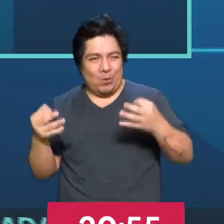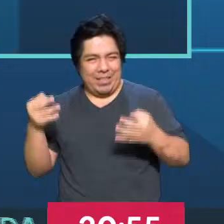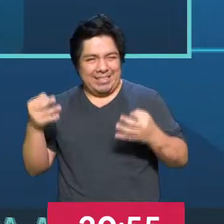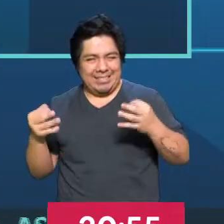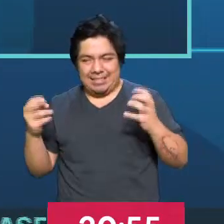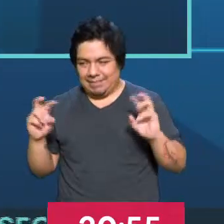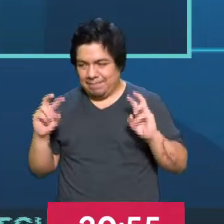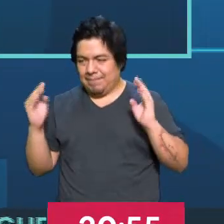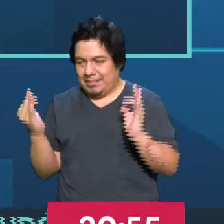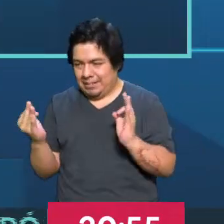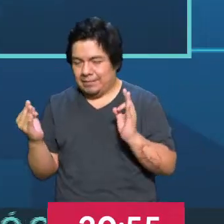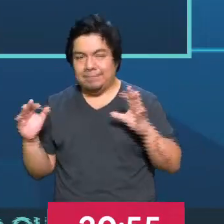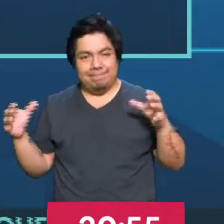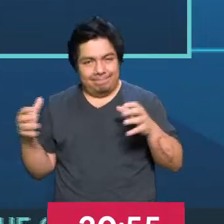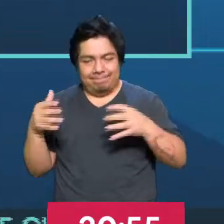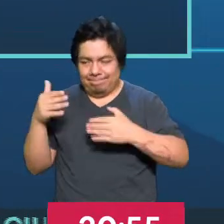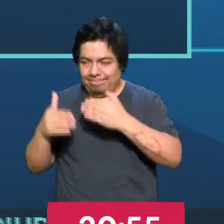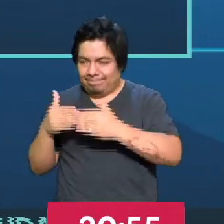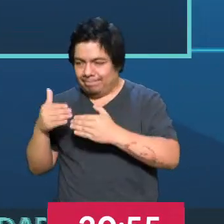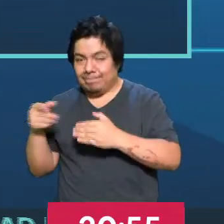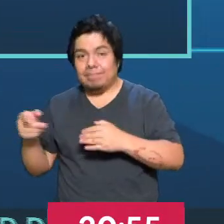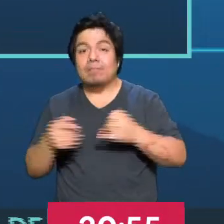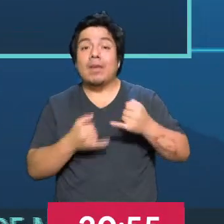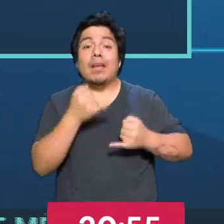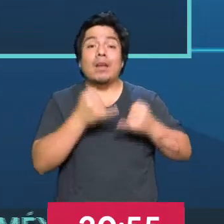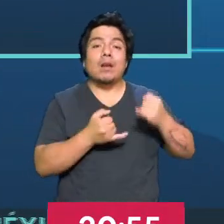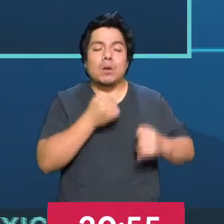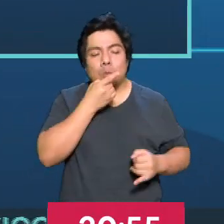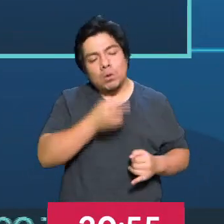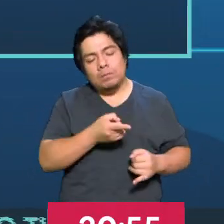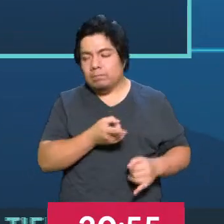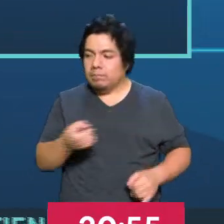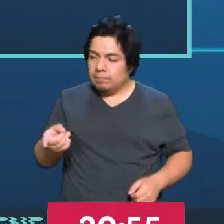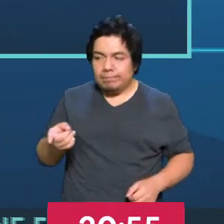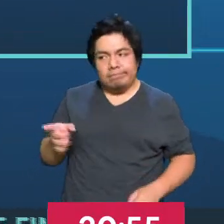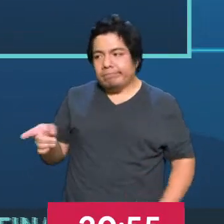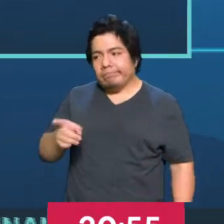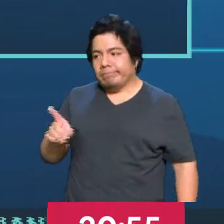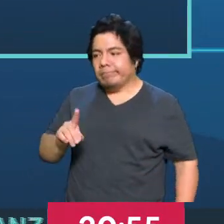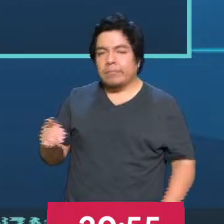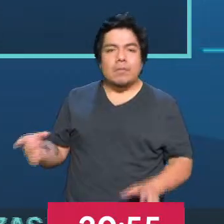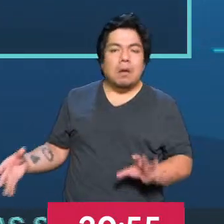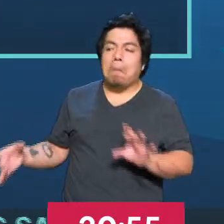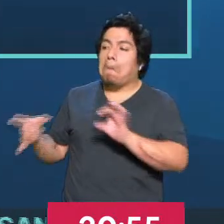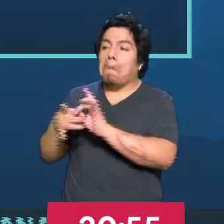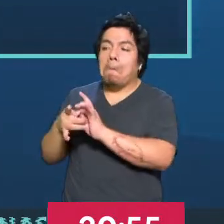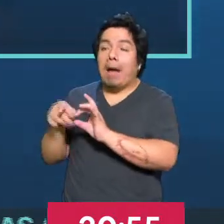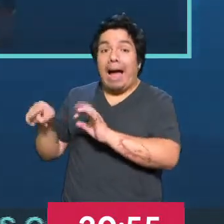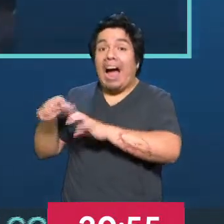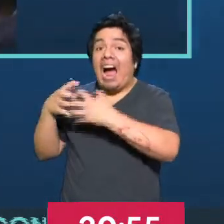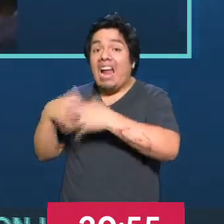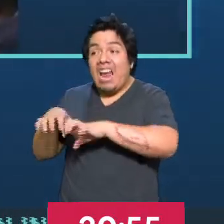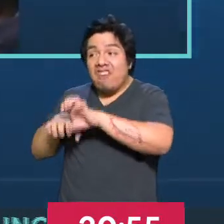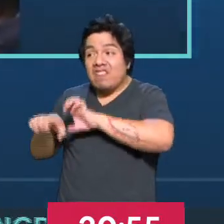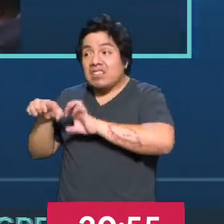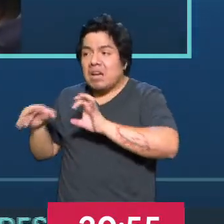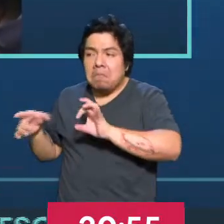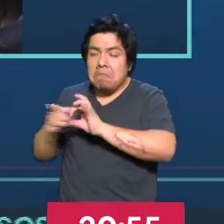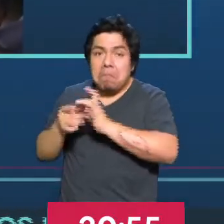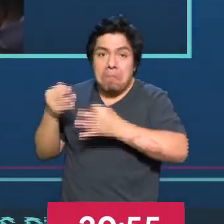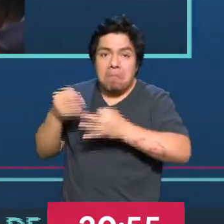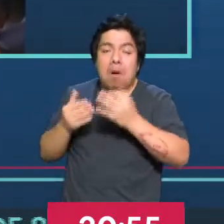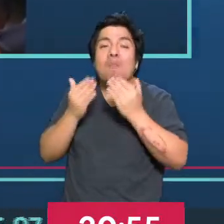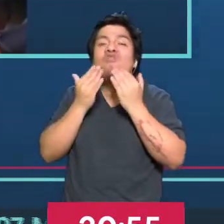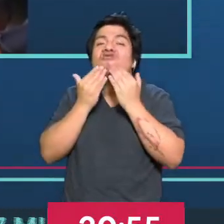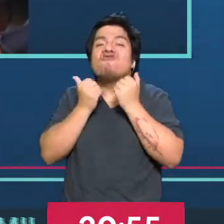de vinculación a proceso, y ahí el juez es cuando determina que no los vinculaba a proceso a la empresa porque no existía el